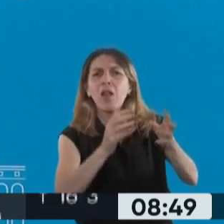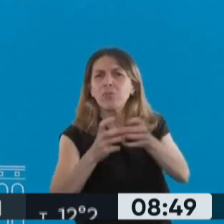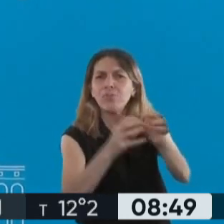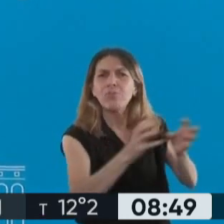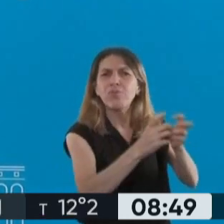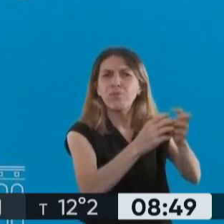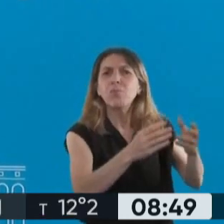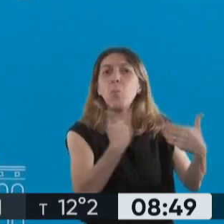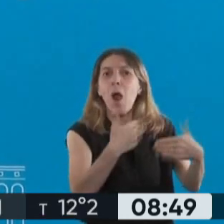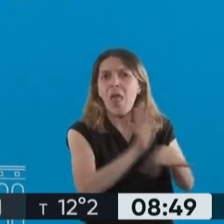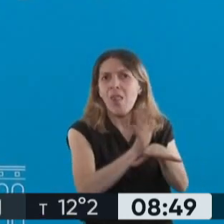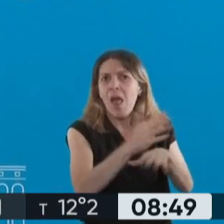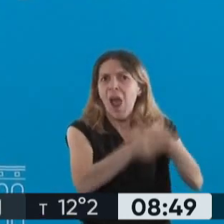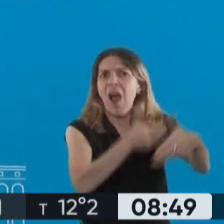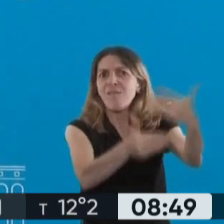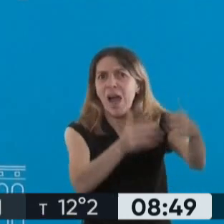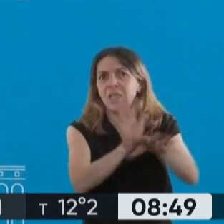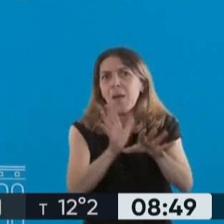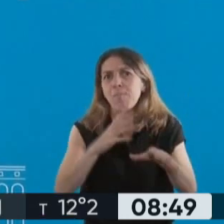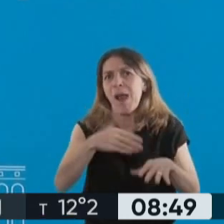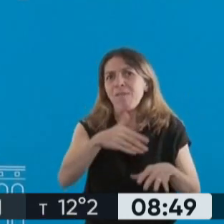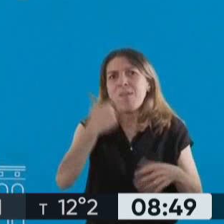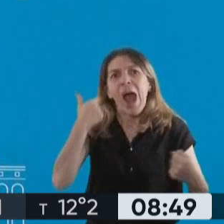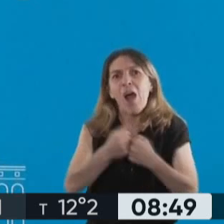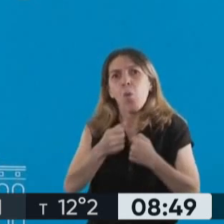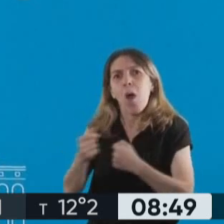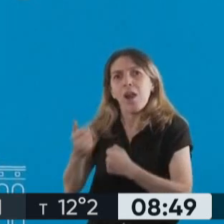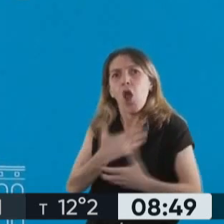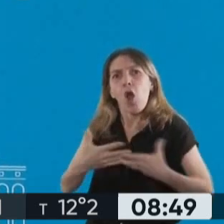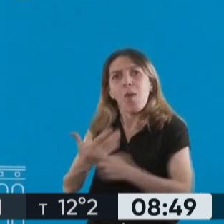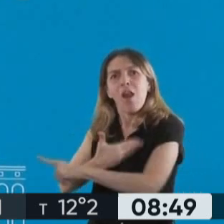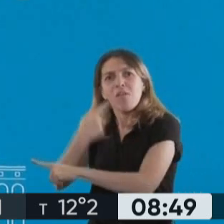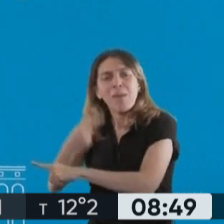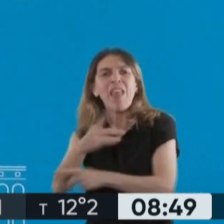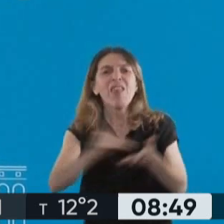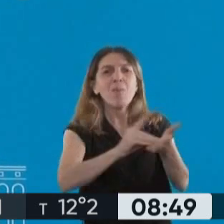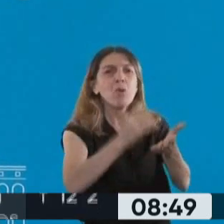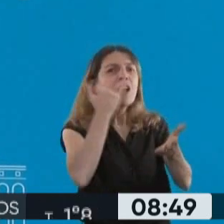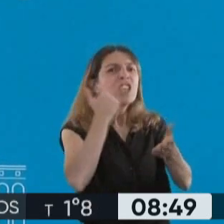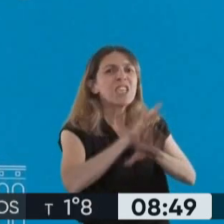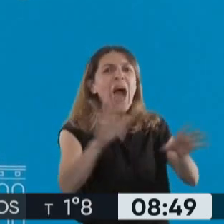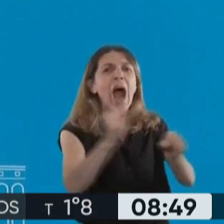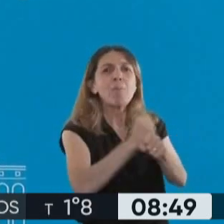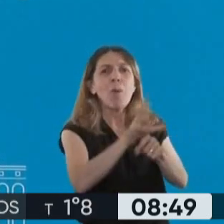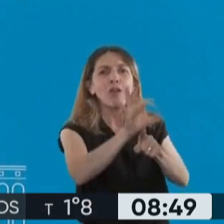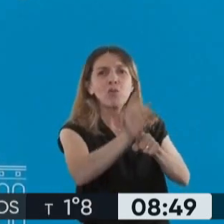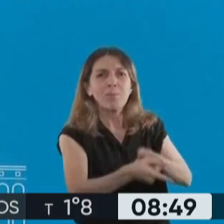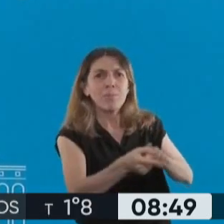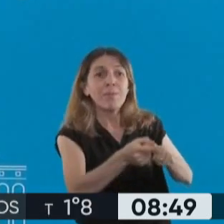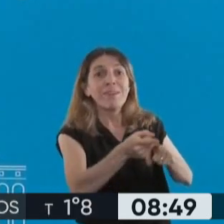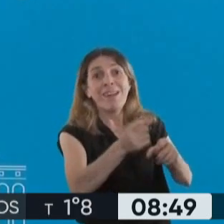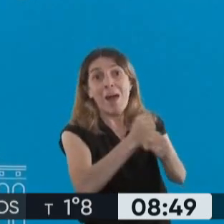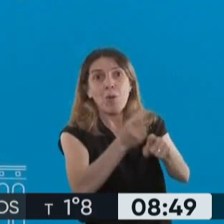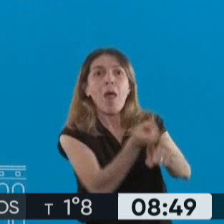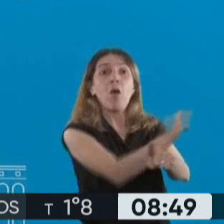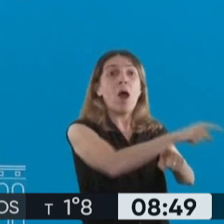pudiera avanzar con este acuerdo, que en diputados ya tuvo media sanción y que esperamos que lo mismo ocurra hoy en el Senado, con